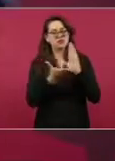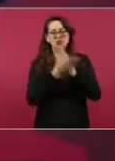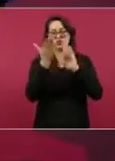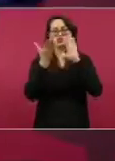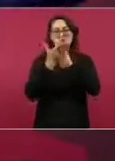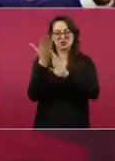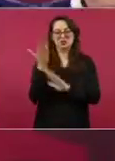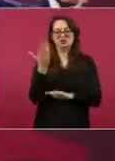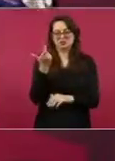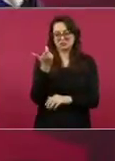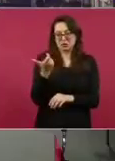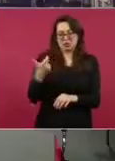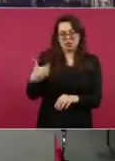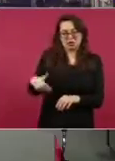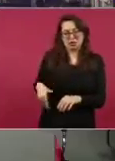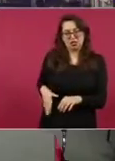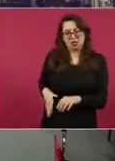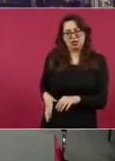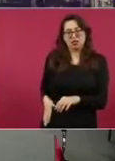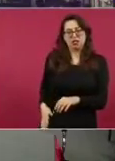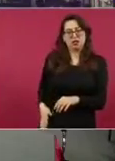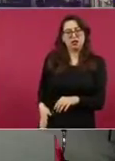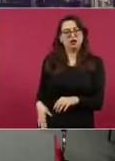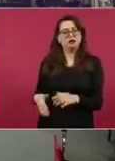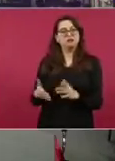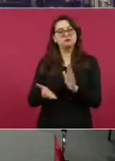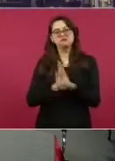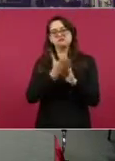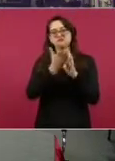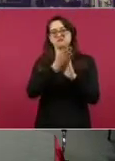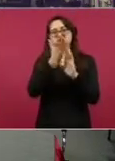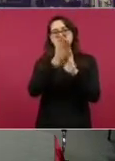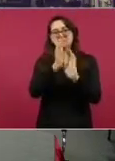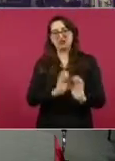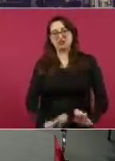porque son como cuerpos sin alma.